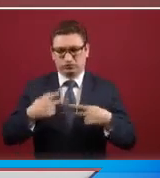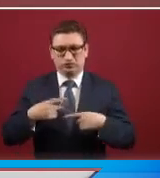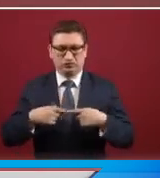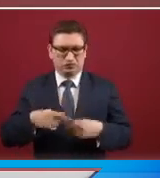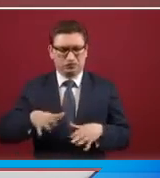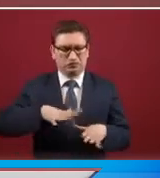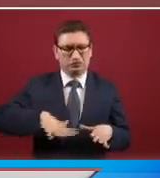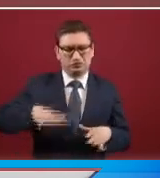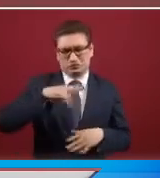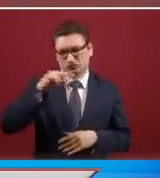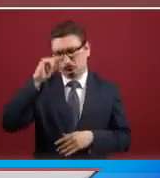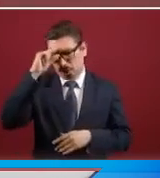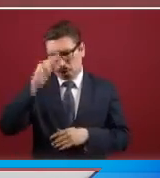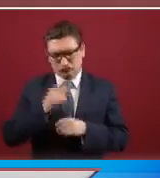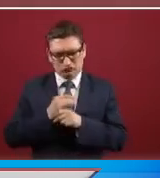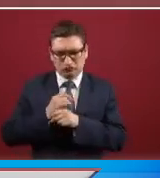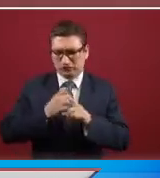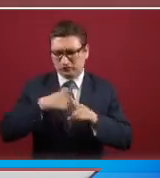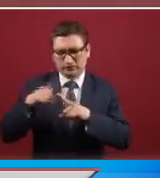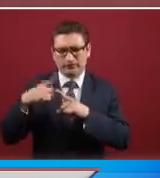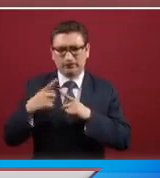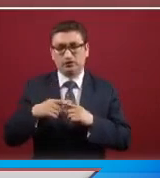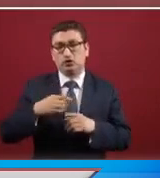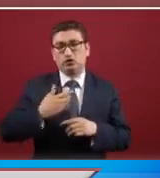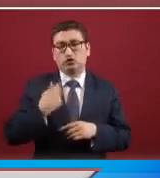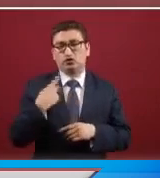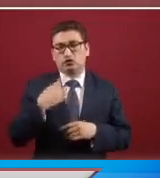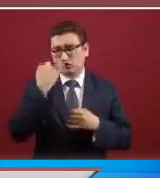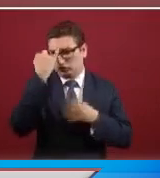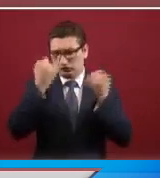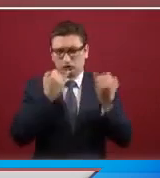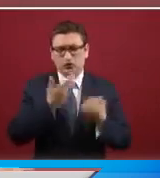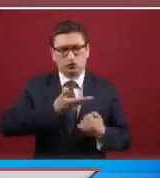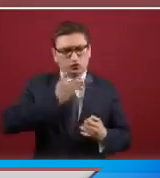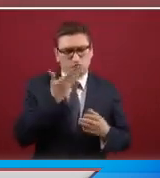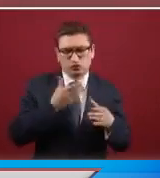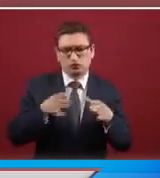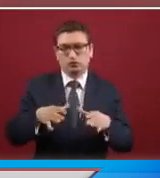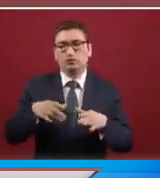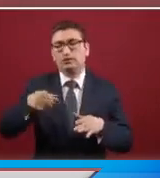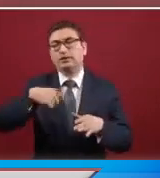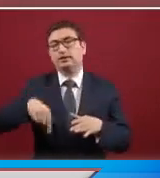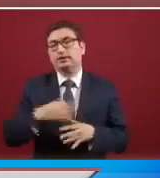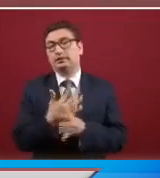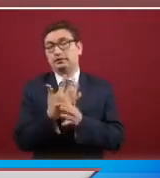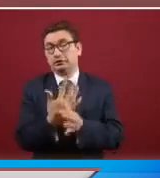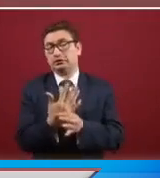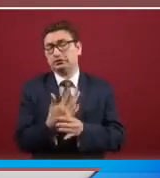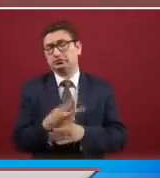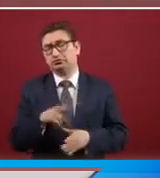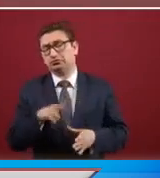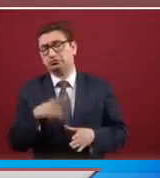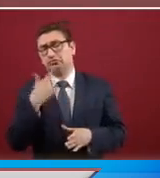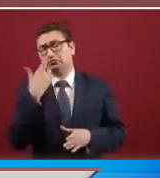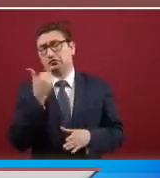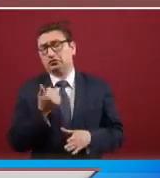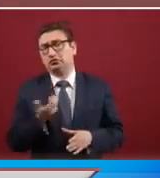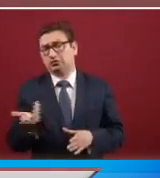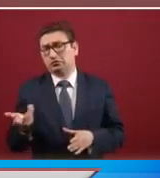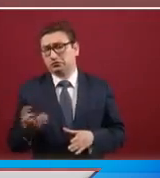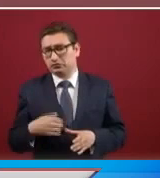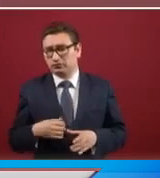presume participó en un acto de tortura, lo cual se considera que no es correcto el actuar de un juez aunque esté legalmente permitido. Estos son los casos